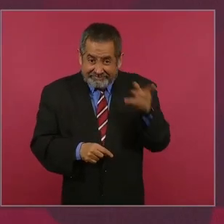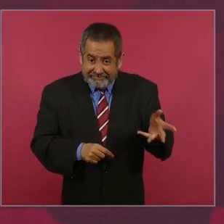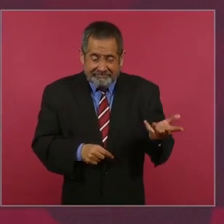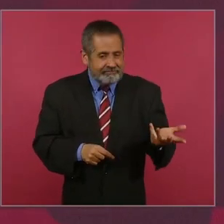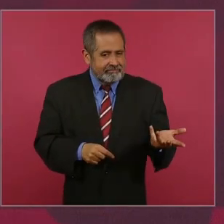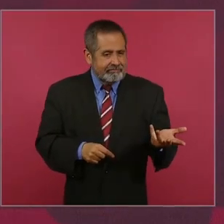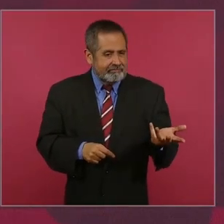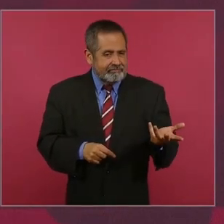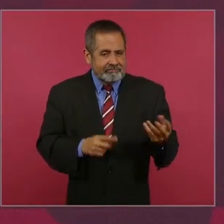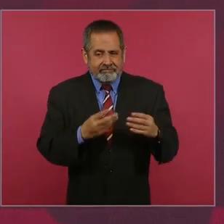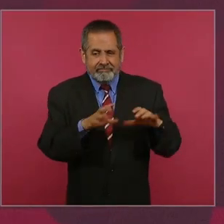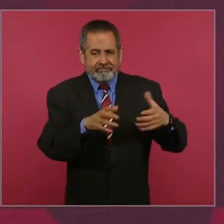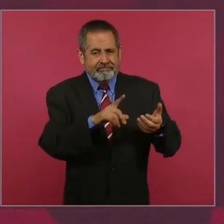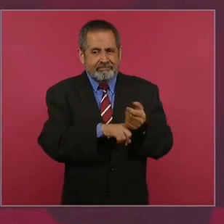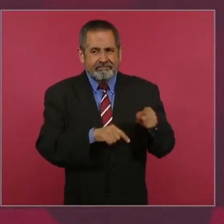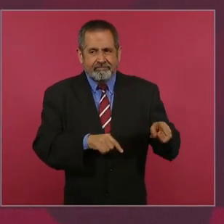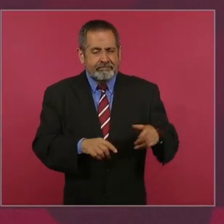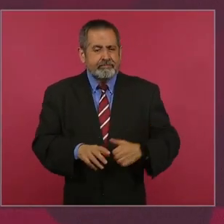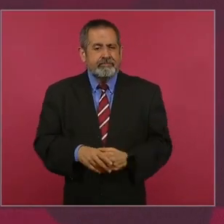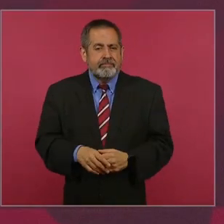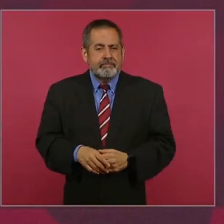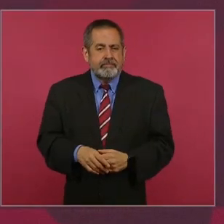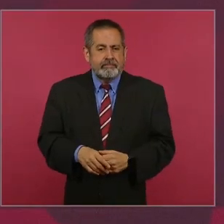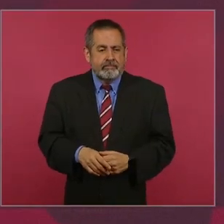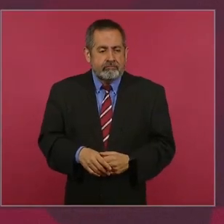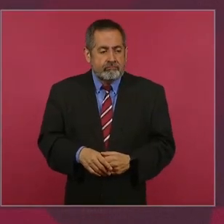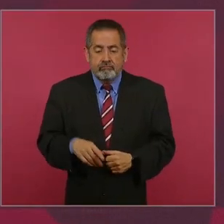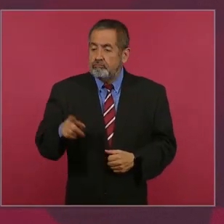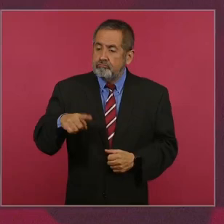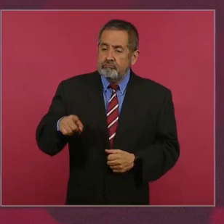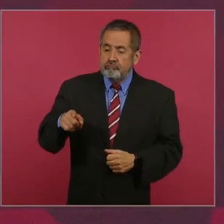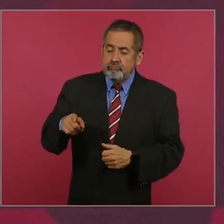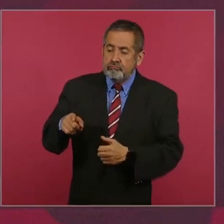la mentalidad van a pagar impuestos